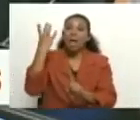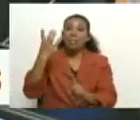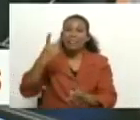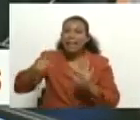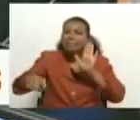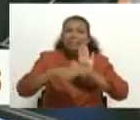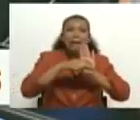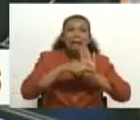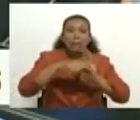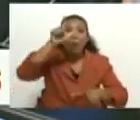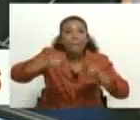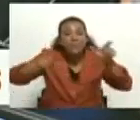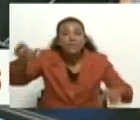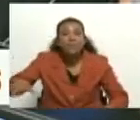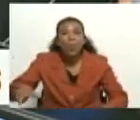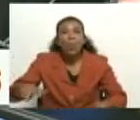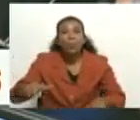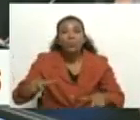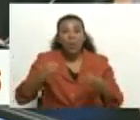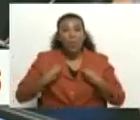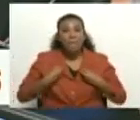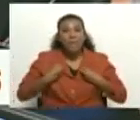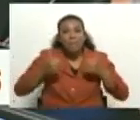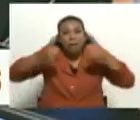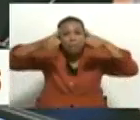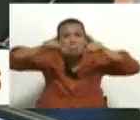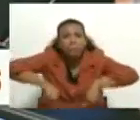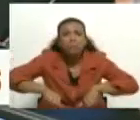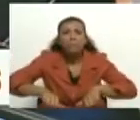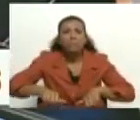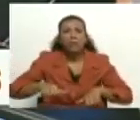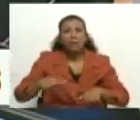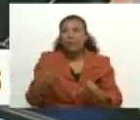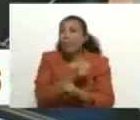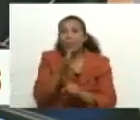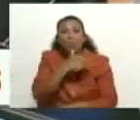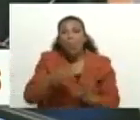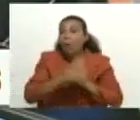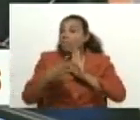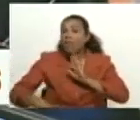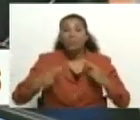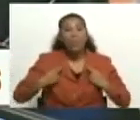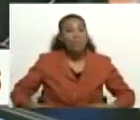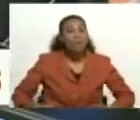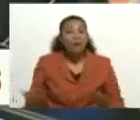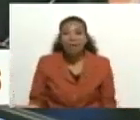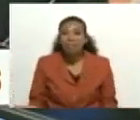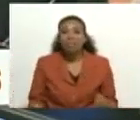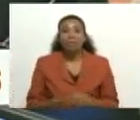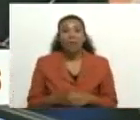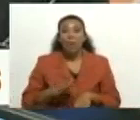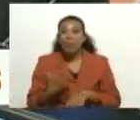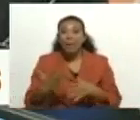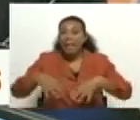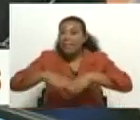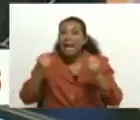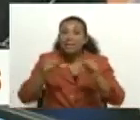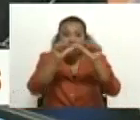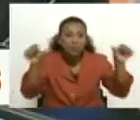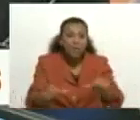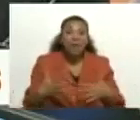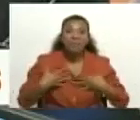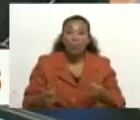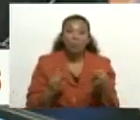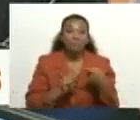sus ciudadanos. Y también son medidas crueles e inhumanas, porque dañan sistemas de